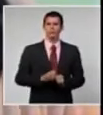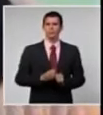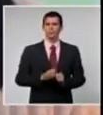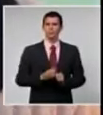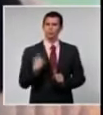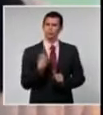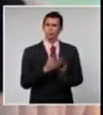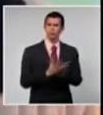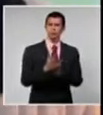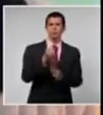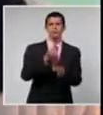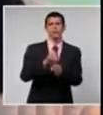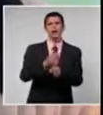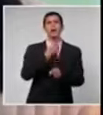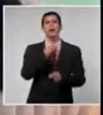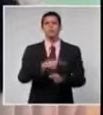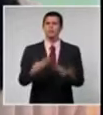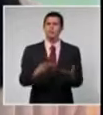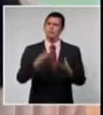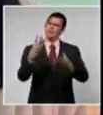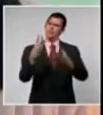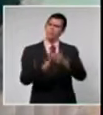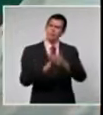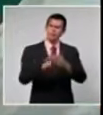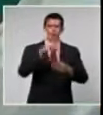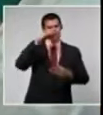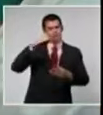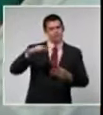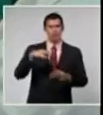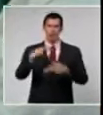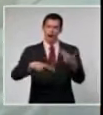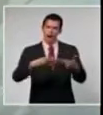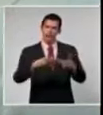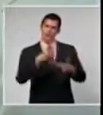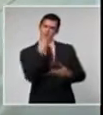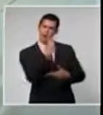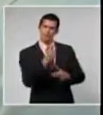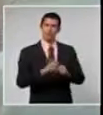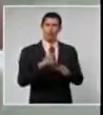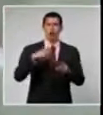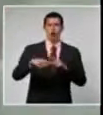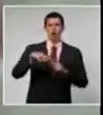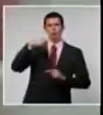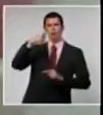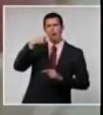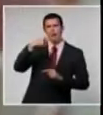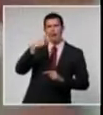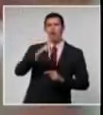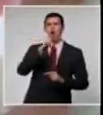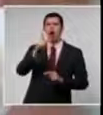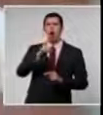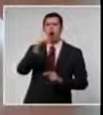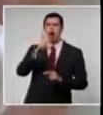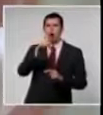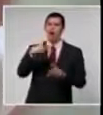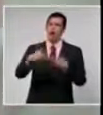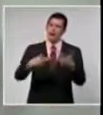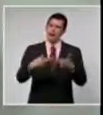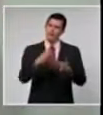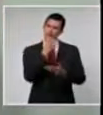la defectología, la podología, la nutrición. También se brinda atención domiciliaria para proteger a las personas vulnerables